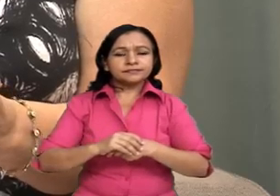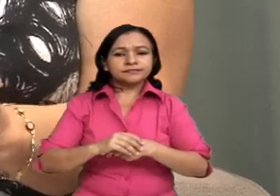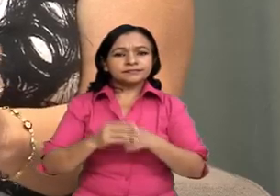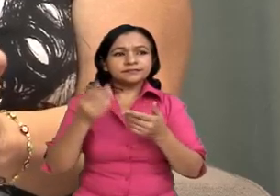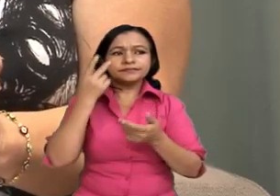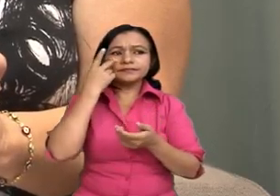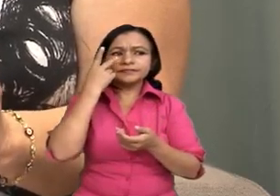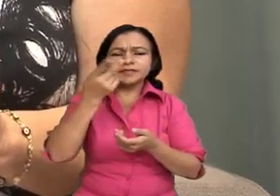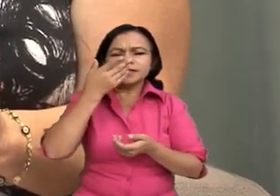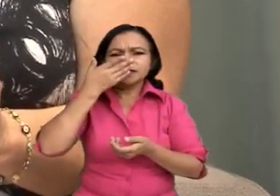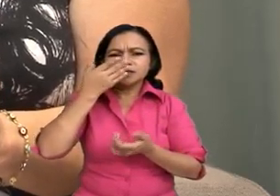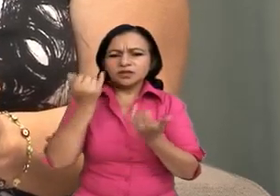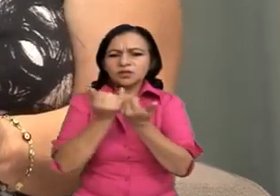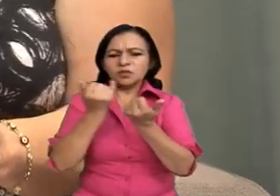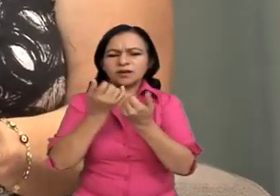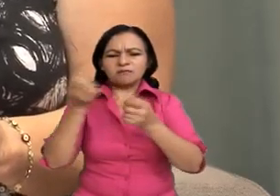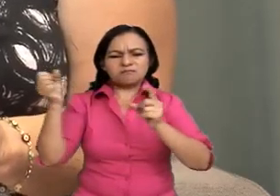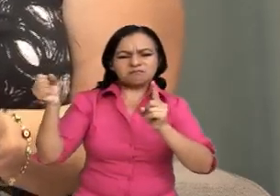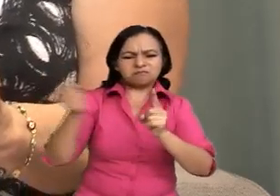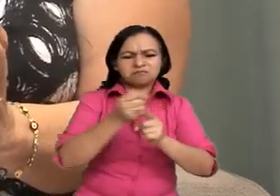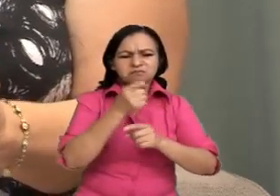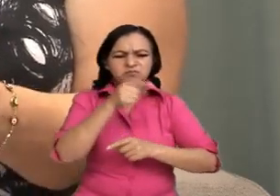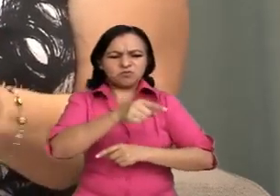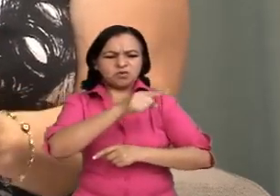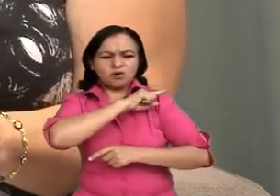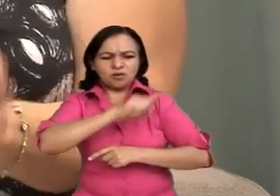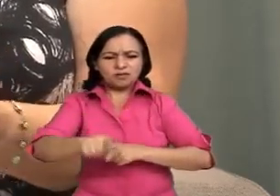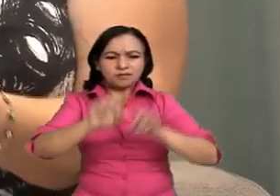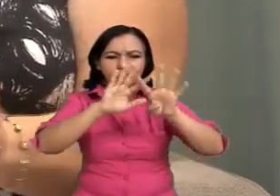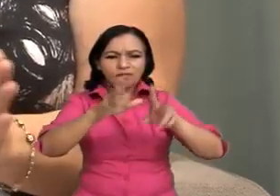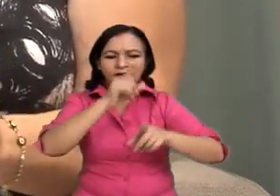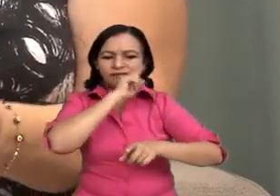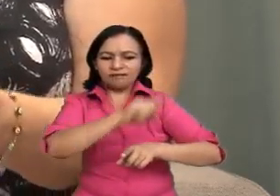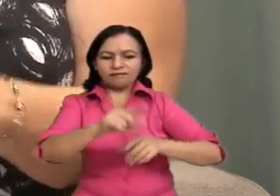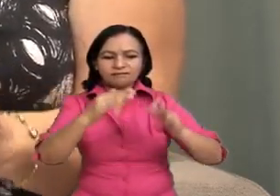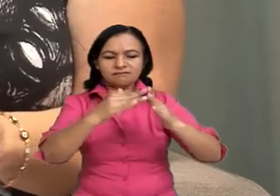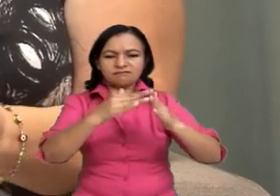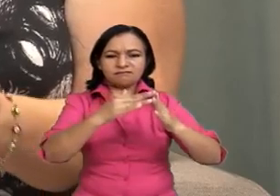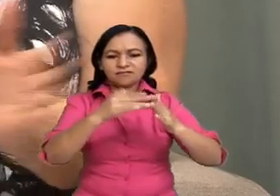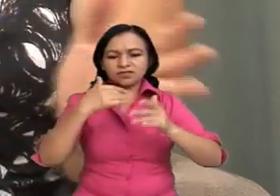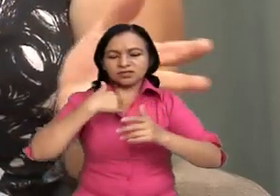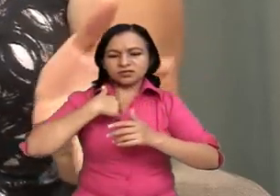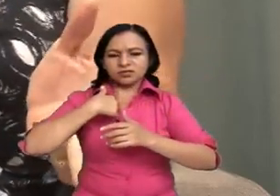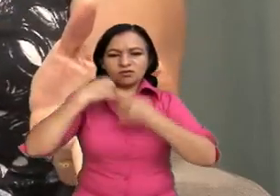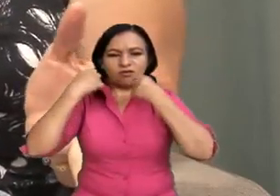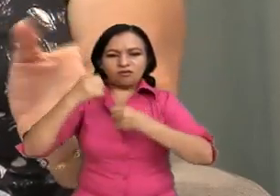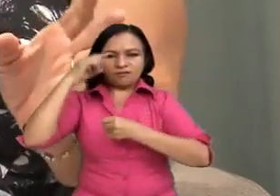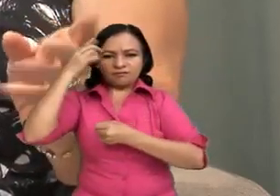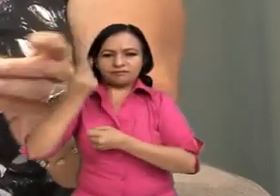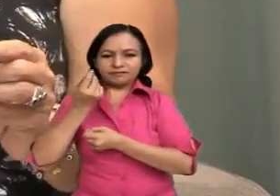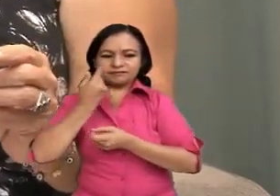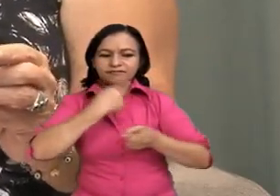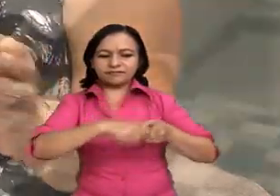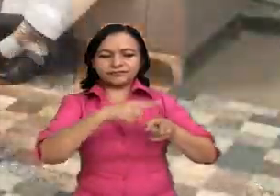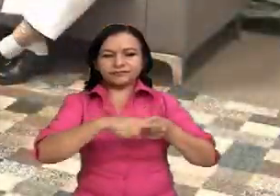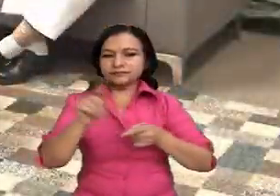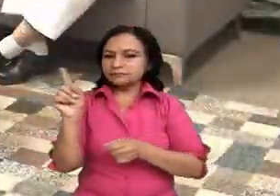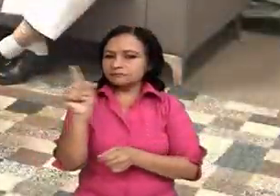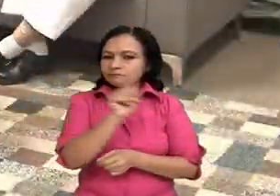del maltrato, que vos sos mujer, vos para la casa, yo soy hombre, yo llevo la plata.